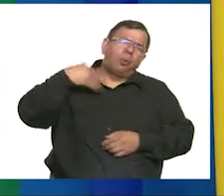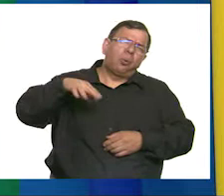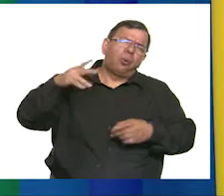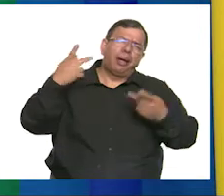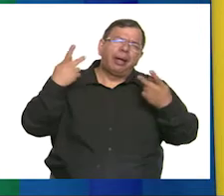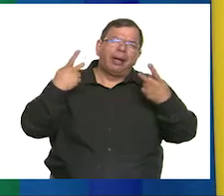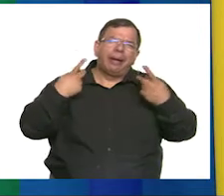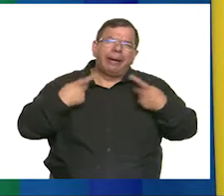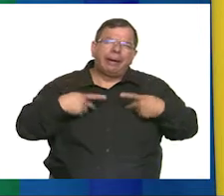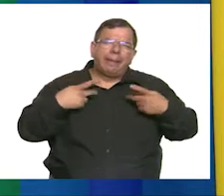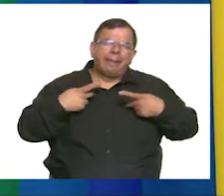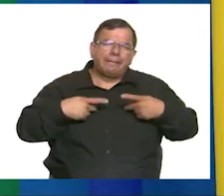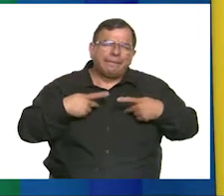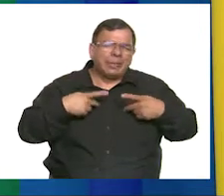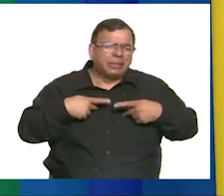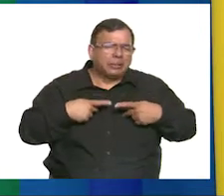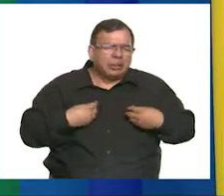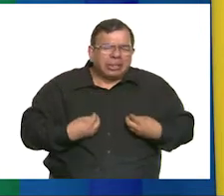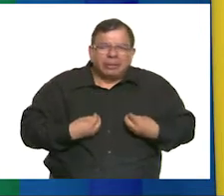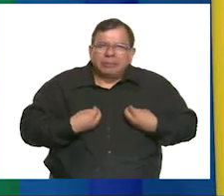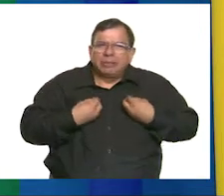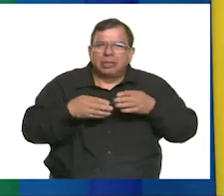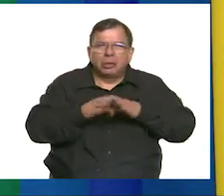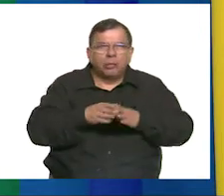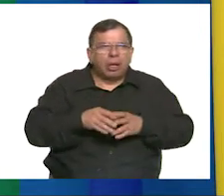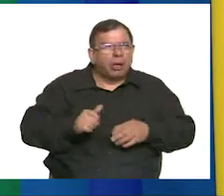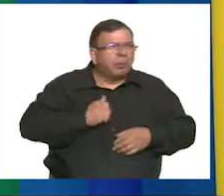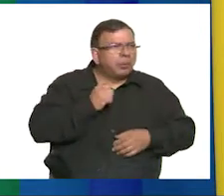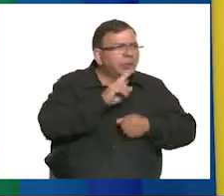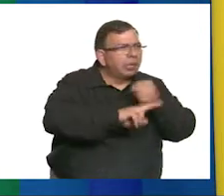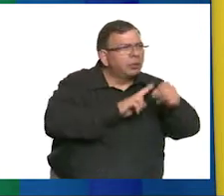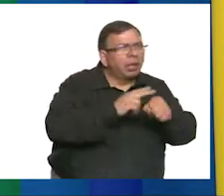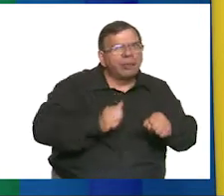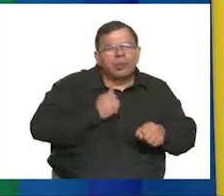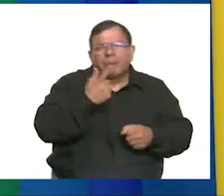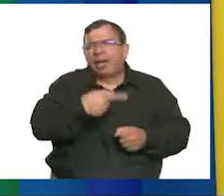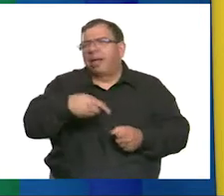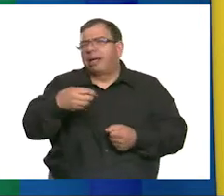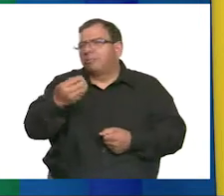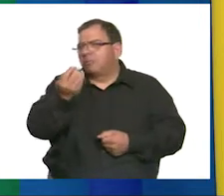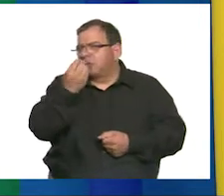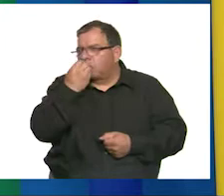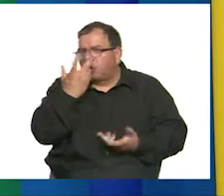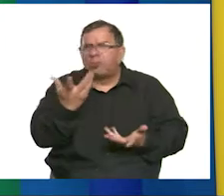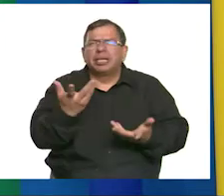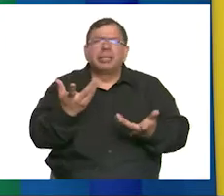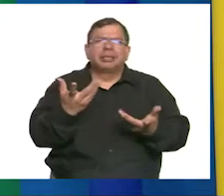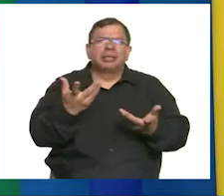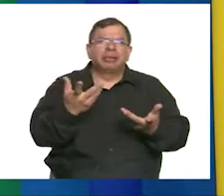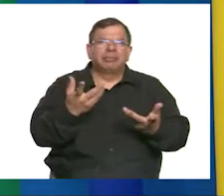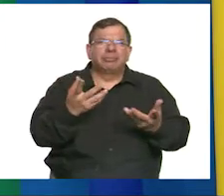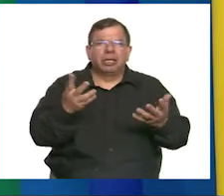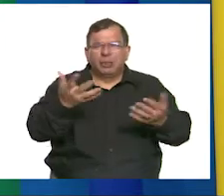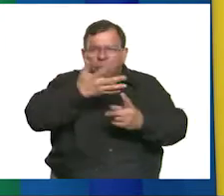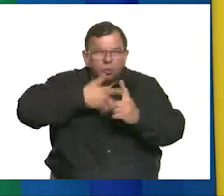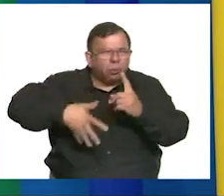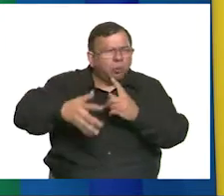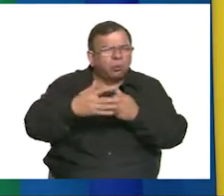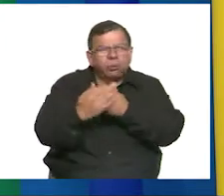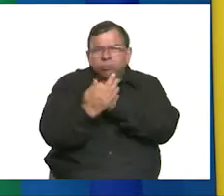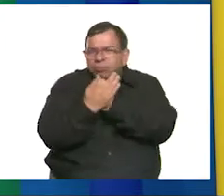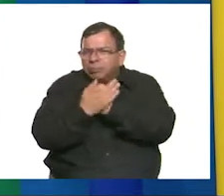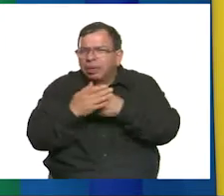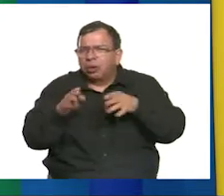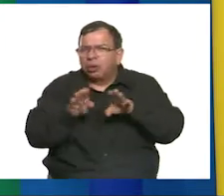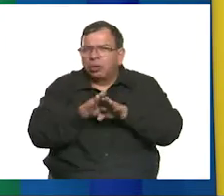de sobrevivir aprovechando los recursos naturales para obtener alimentos, protegerse de las condiciones ambientales